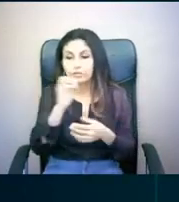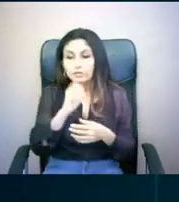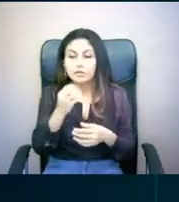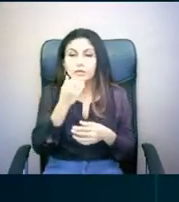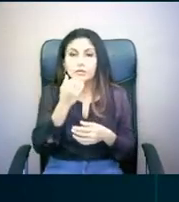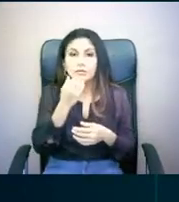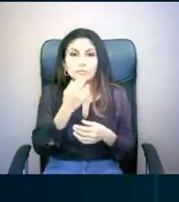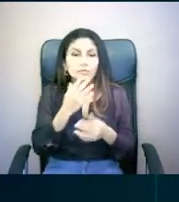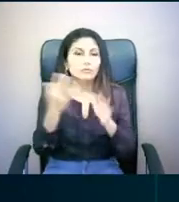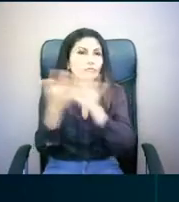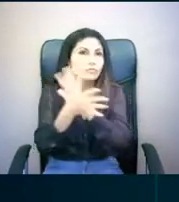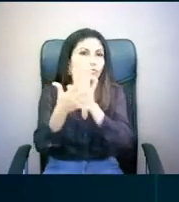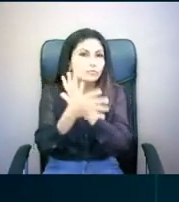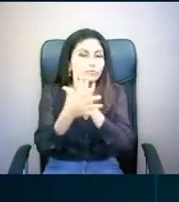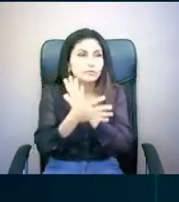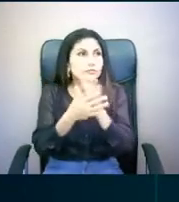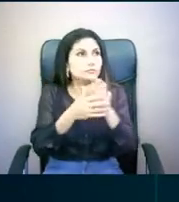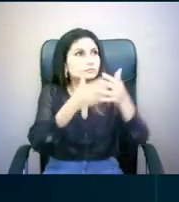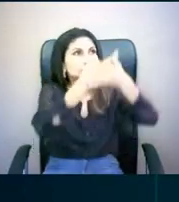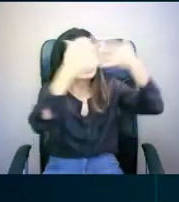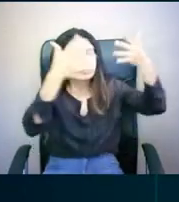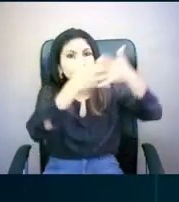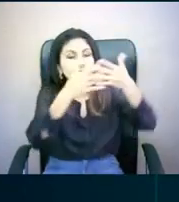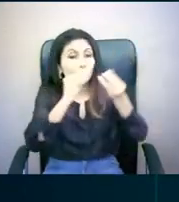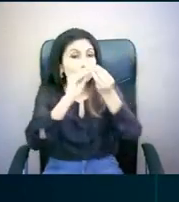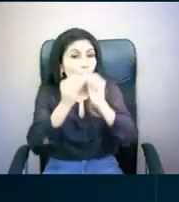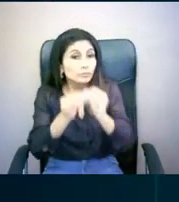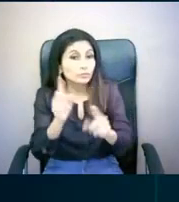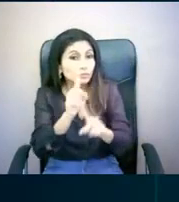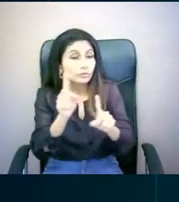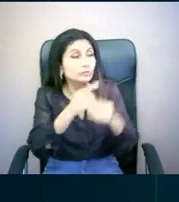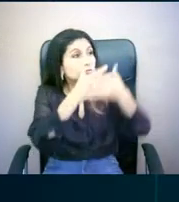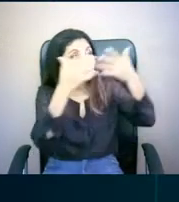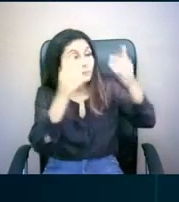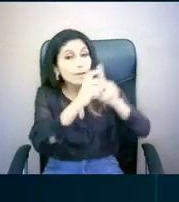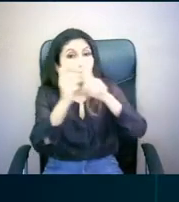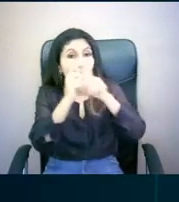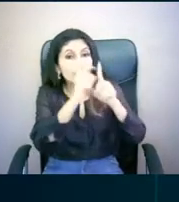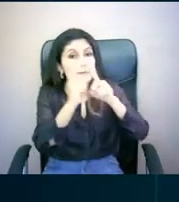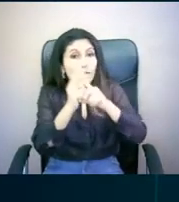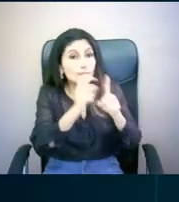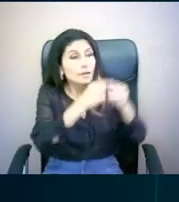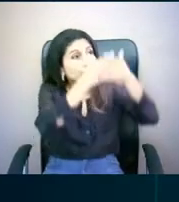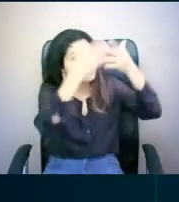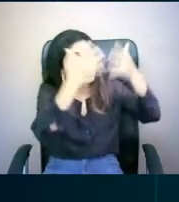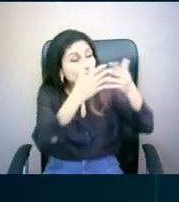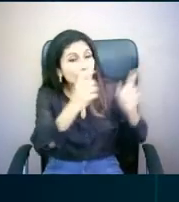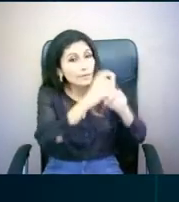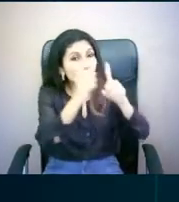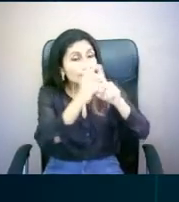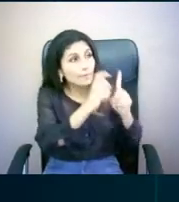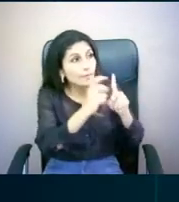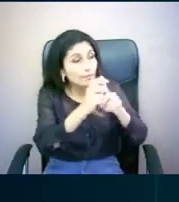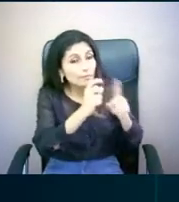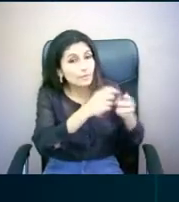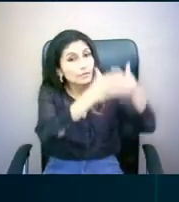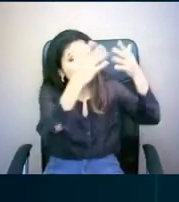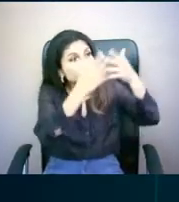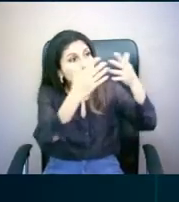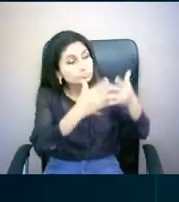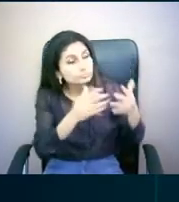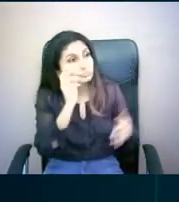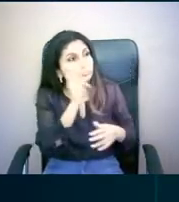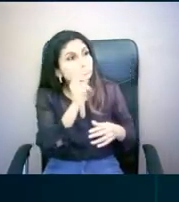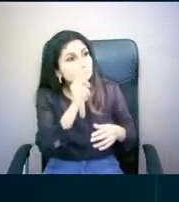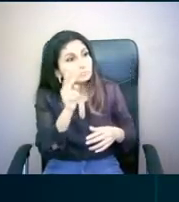términos de datos, pero ya textuales, ya no numéricos, con los cuales, digamos, puede resultar un poquitico más complejo hacer analítica. Entonces, primero tenemos que hacer una